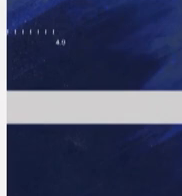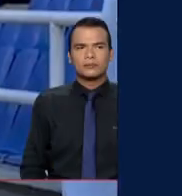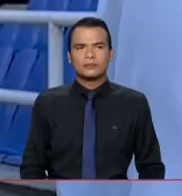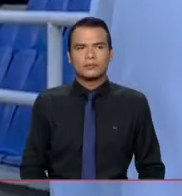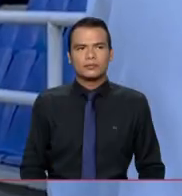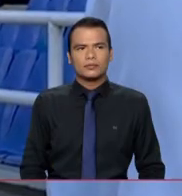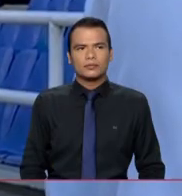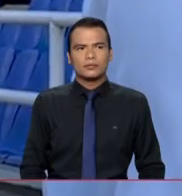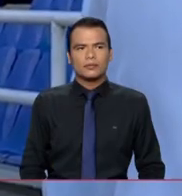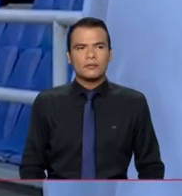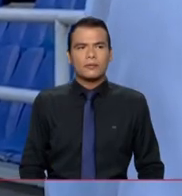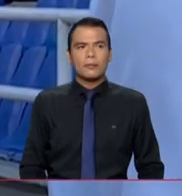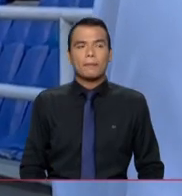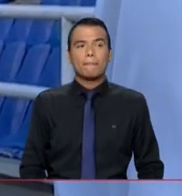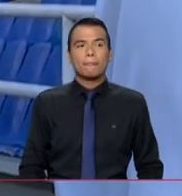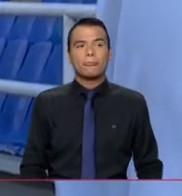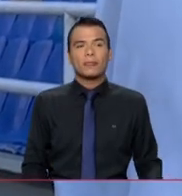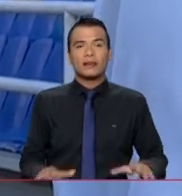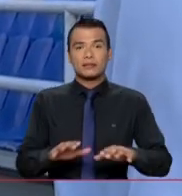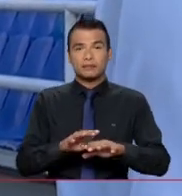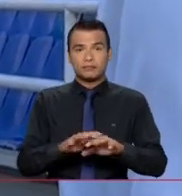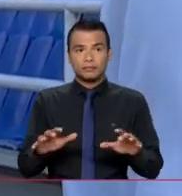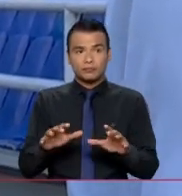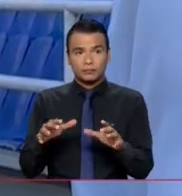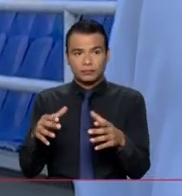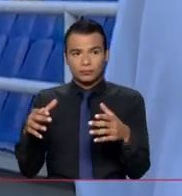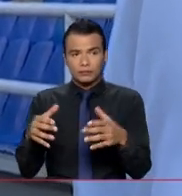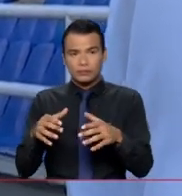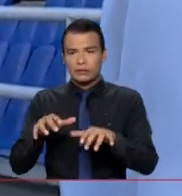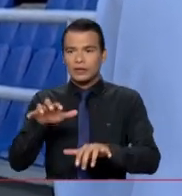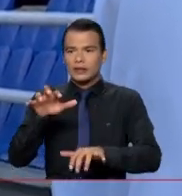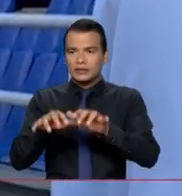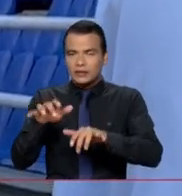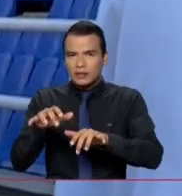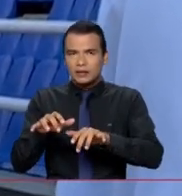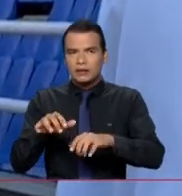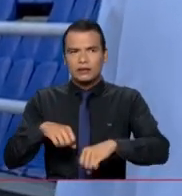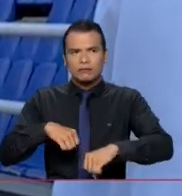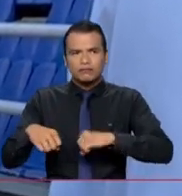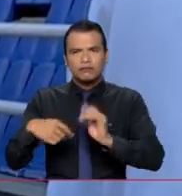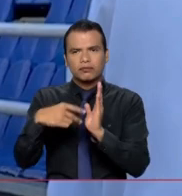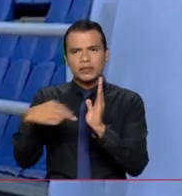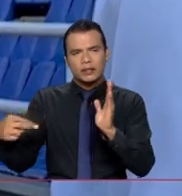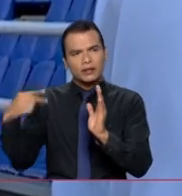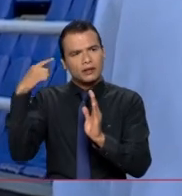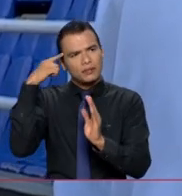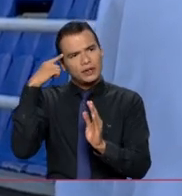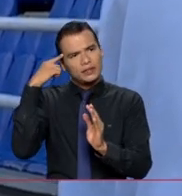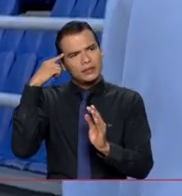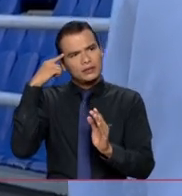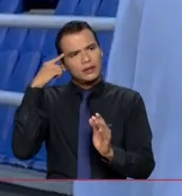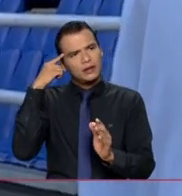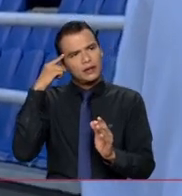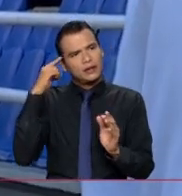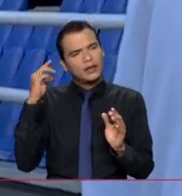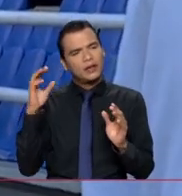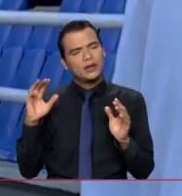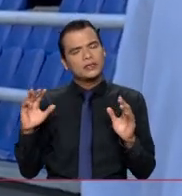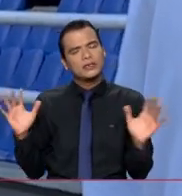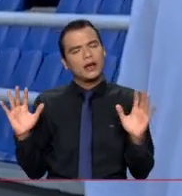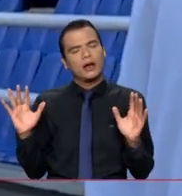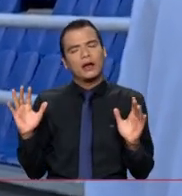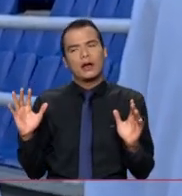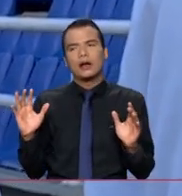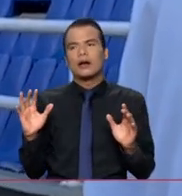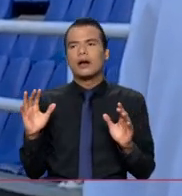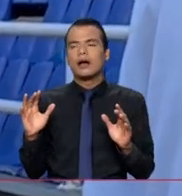Por más de que nosotros, como Secretaría Técnica, tengamos una opinión, no creemos en una posición autoritaria de decir este es el jugador que